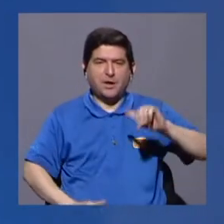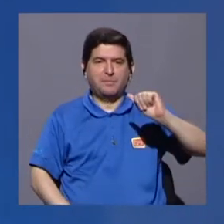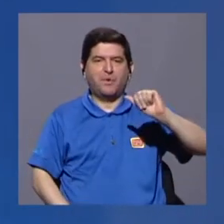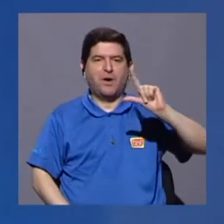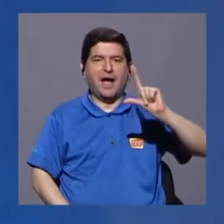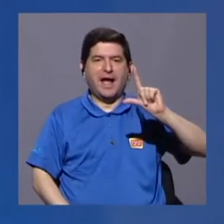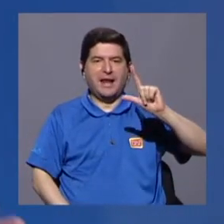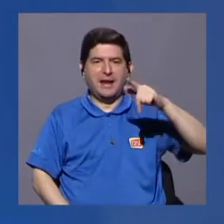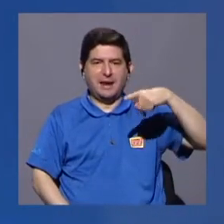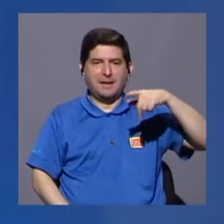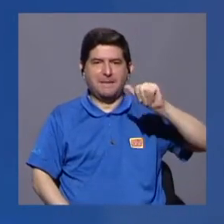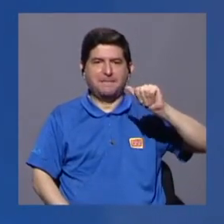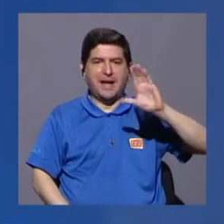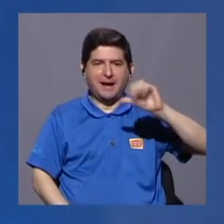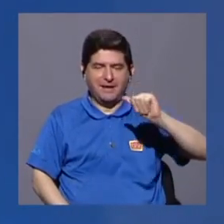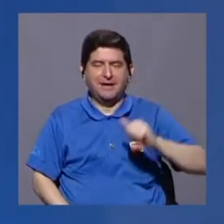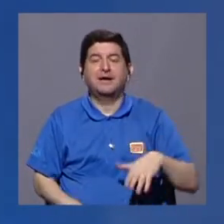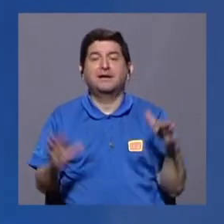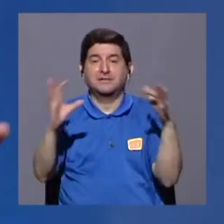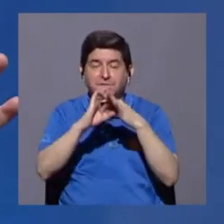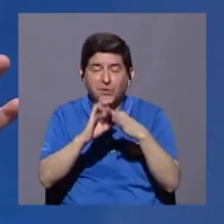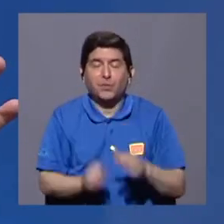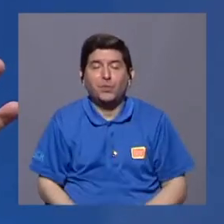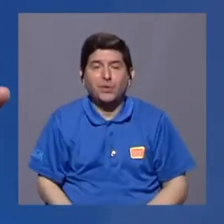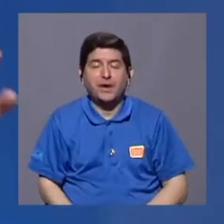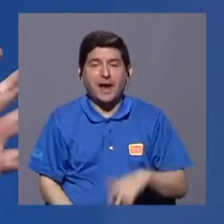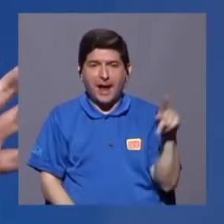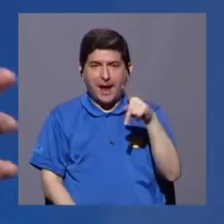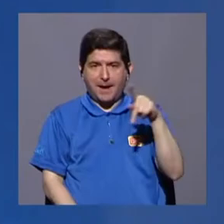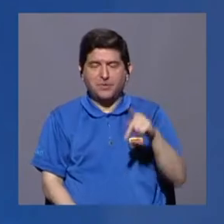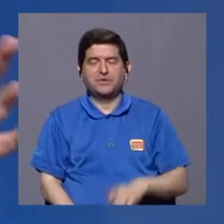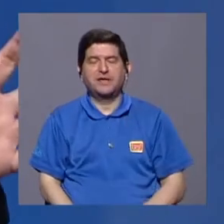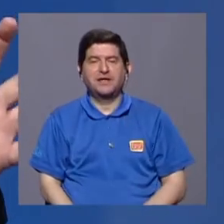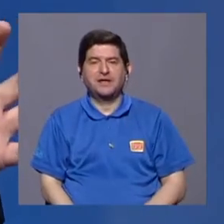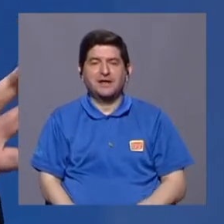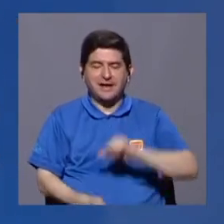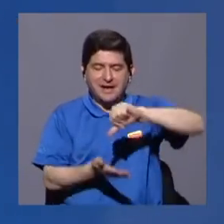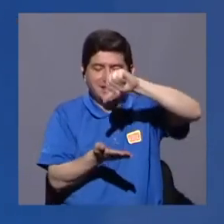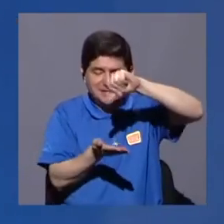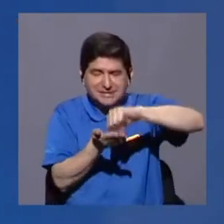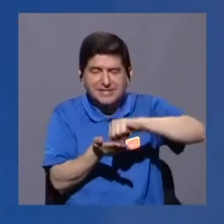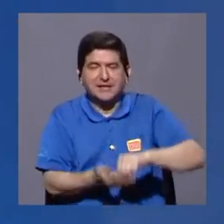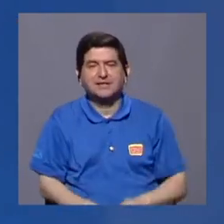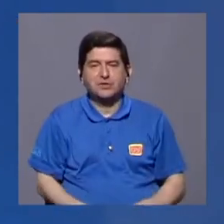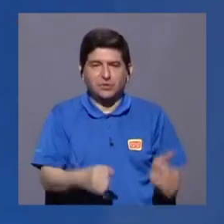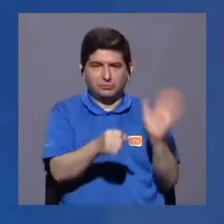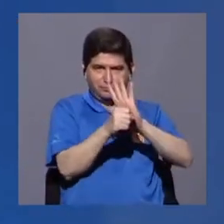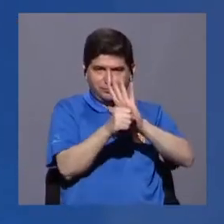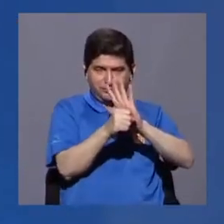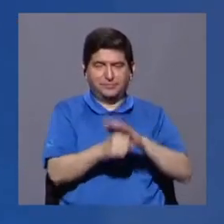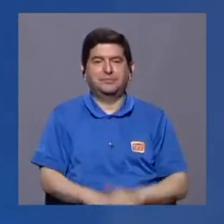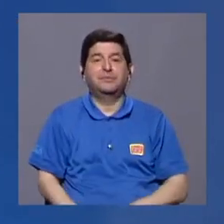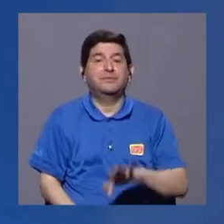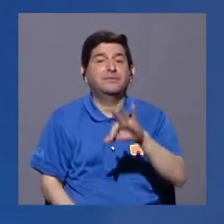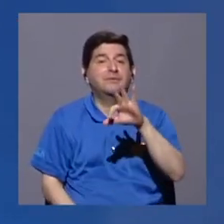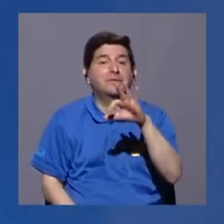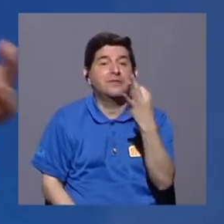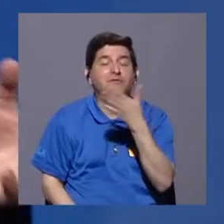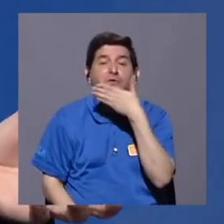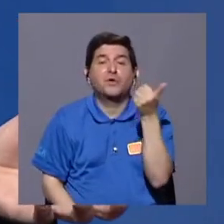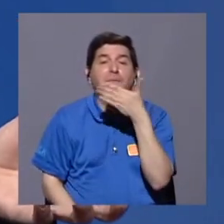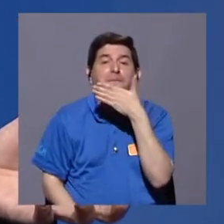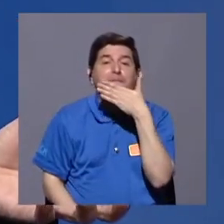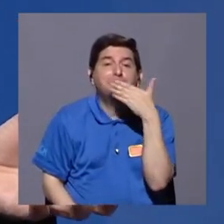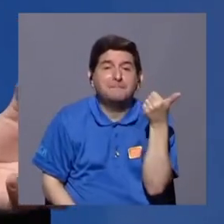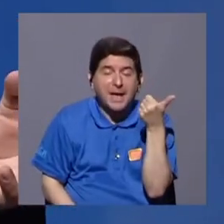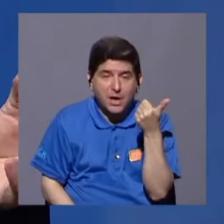nosotros purificamos se une a la proteína espiga del coronavirus y se une de forma de mejor forma